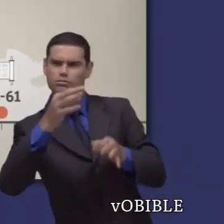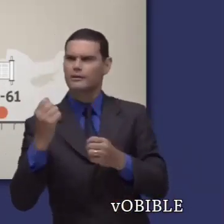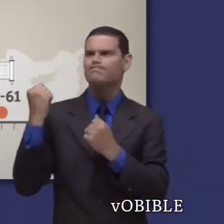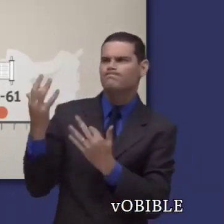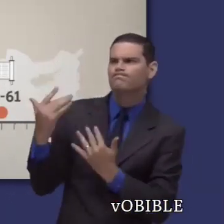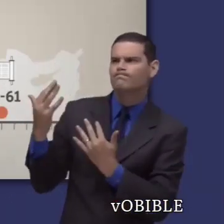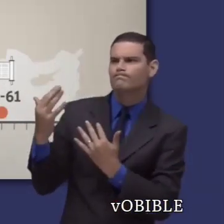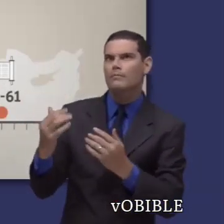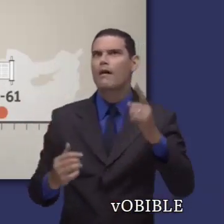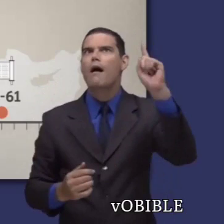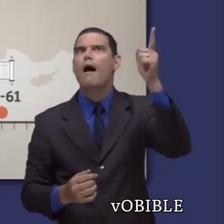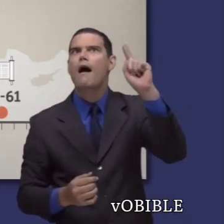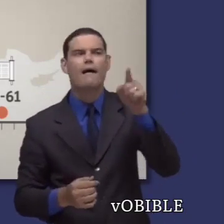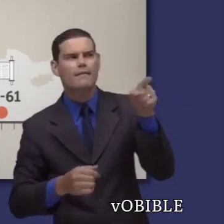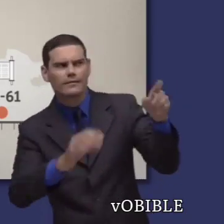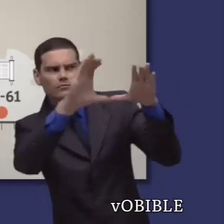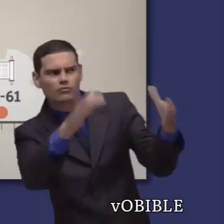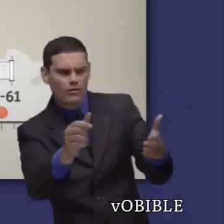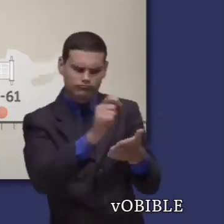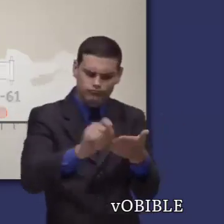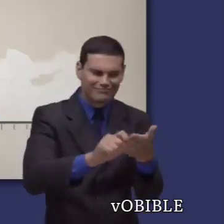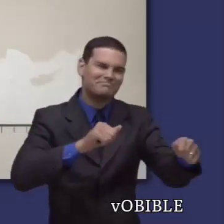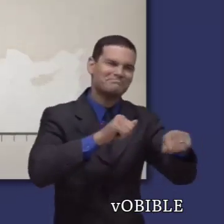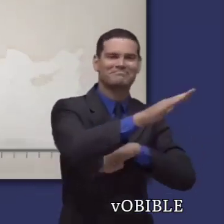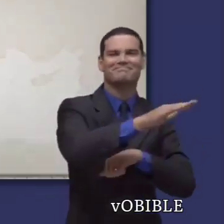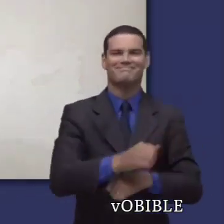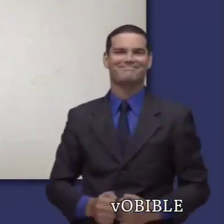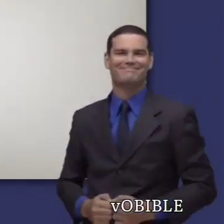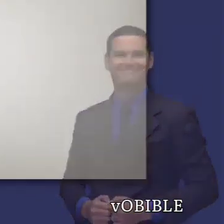Roma, bajo arresto y a la espera de juicio.